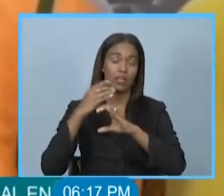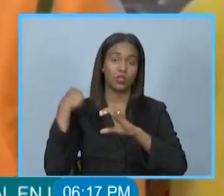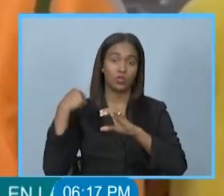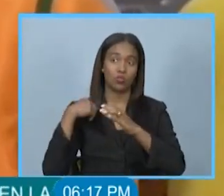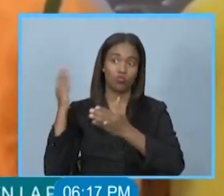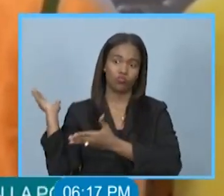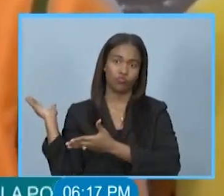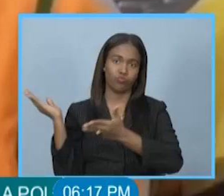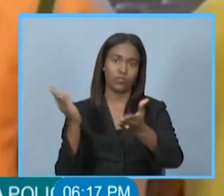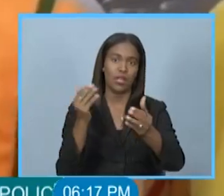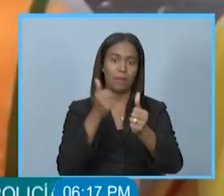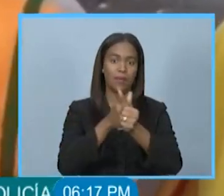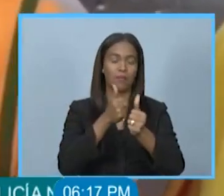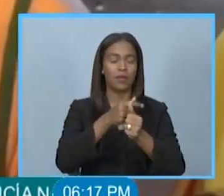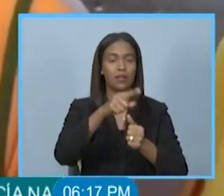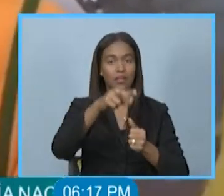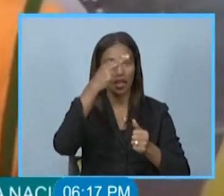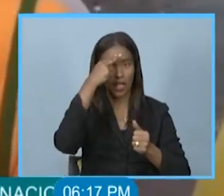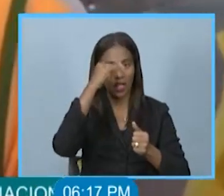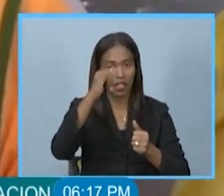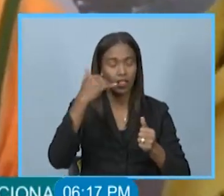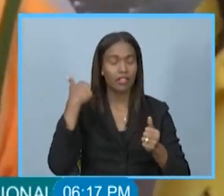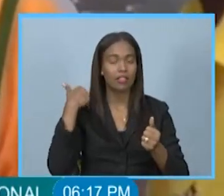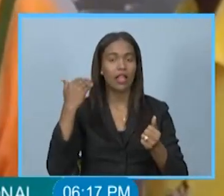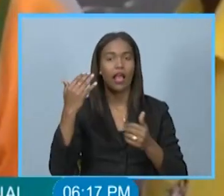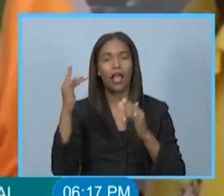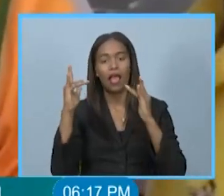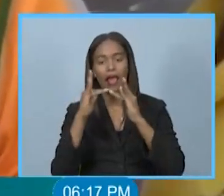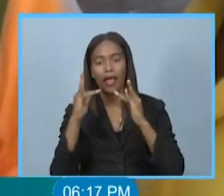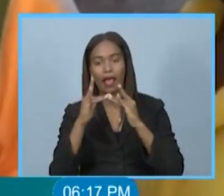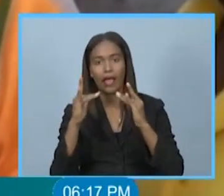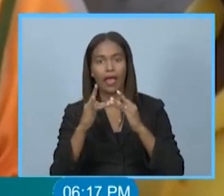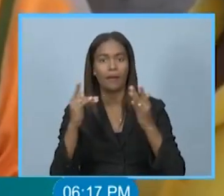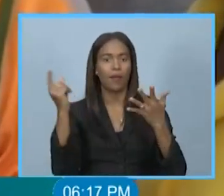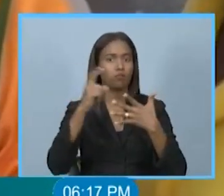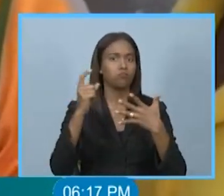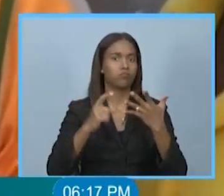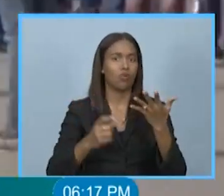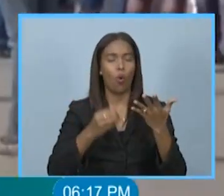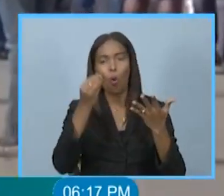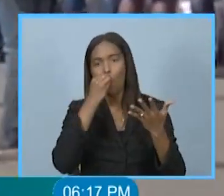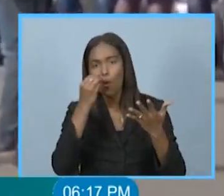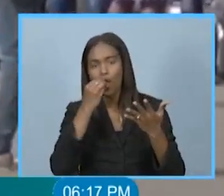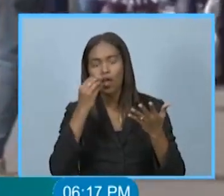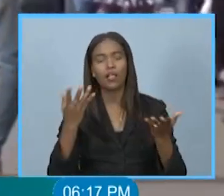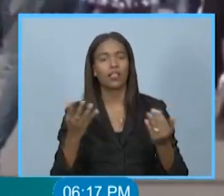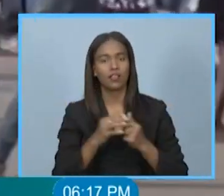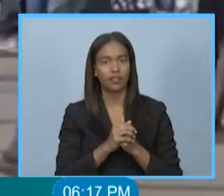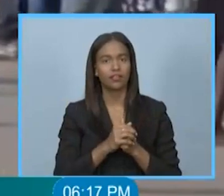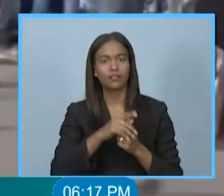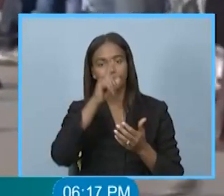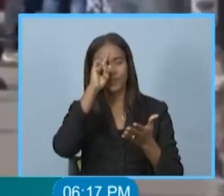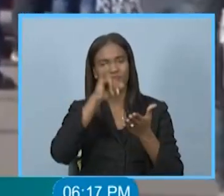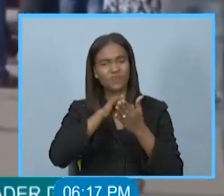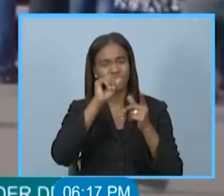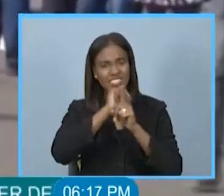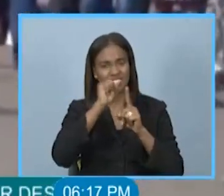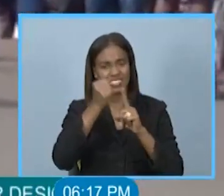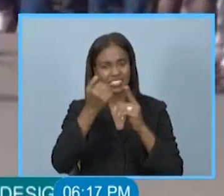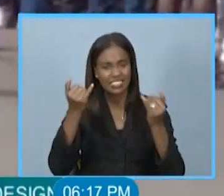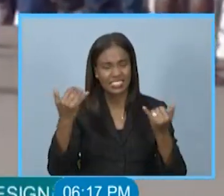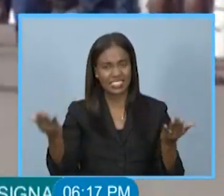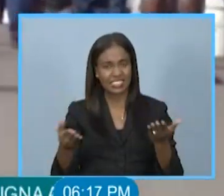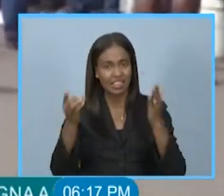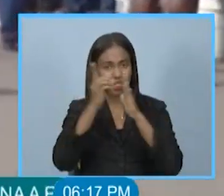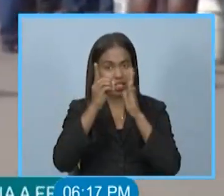de lo mismo lo coloca ahí hay cama de todo comida ante esta situación que se está viviendo aquí en